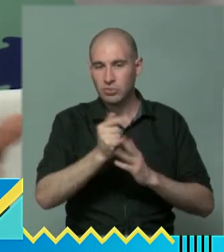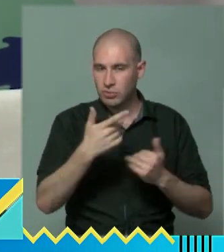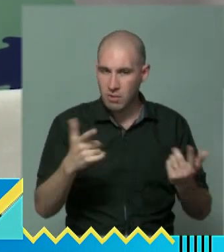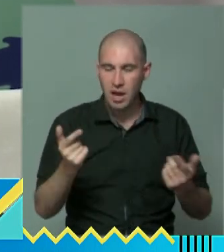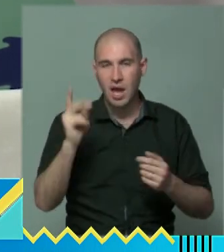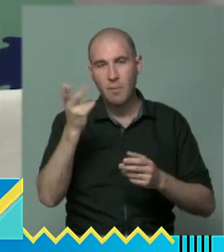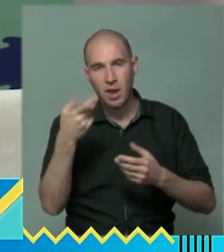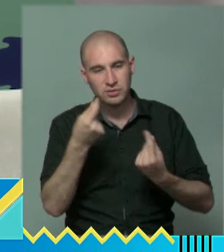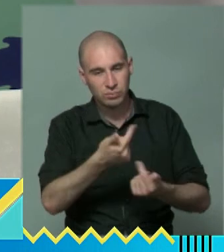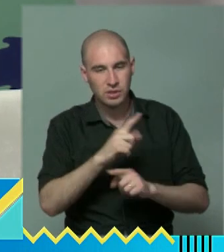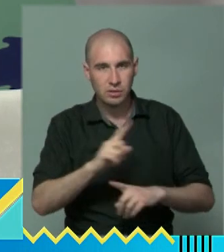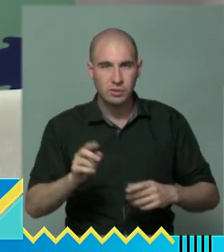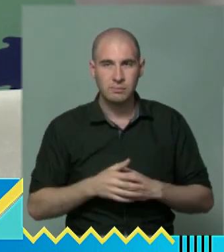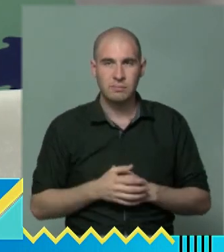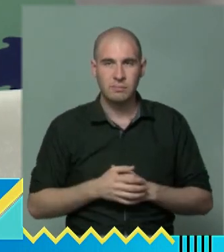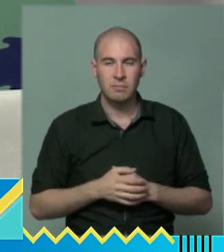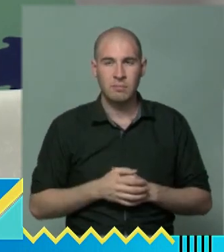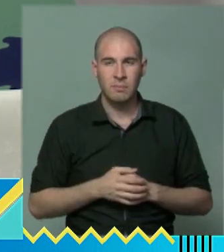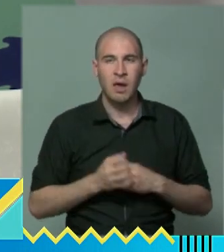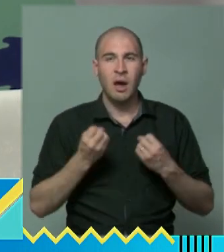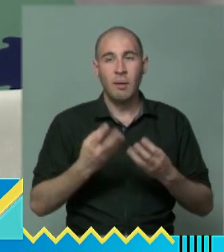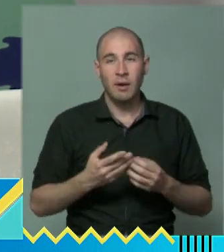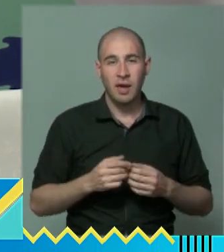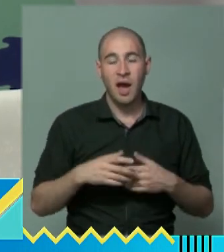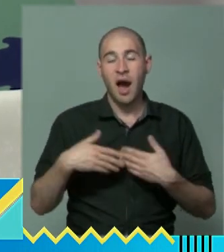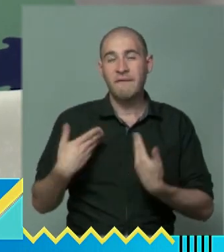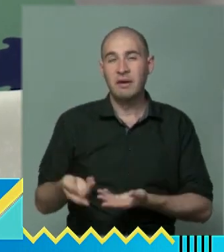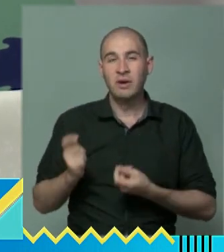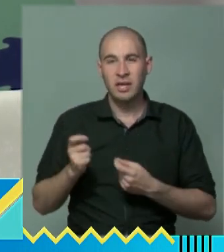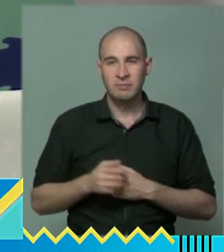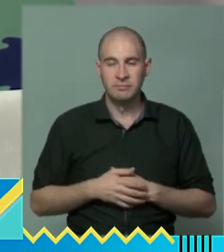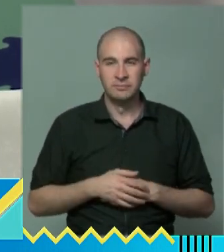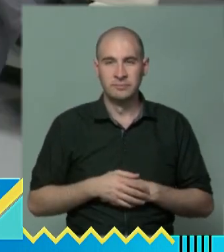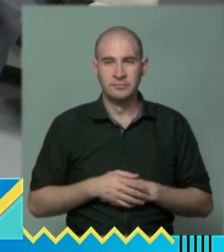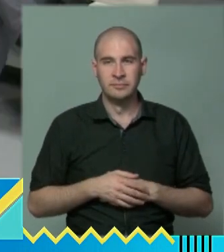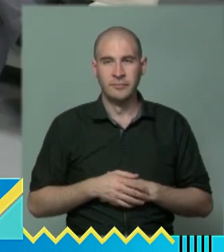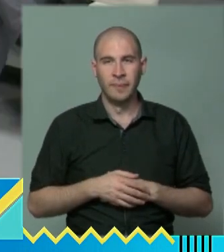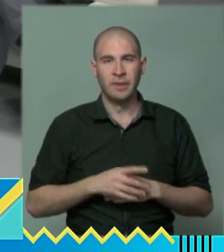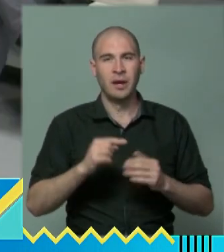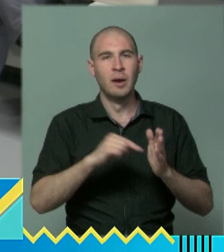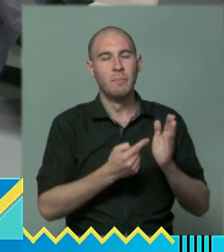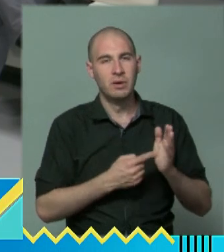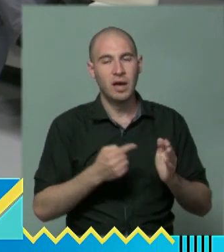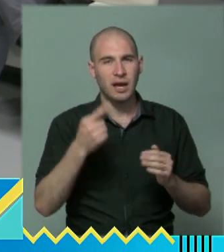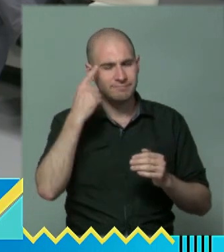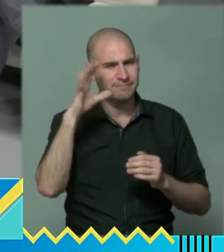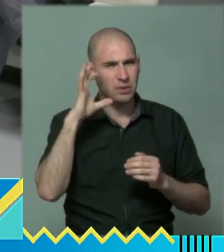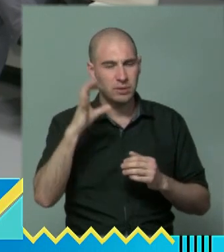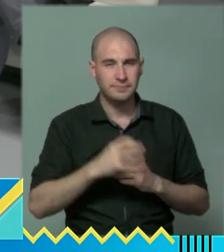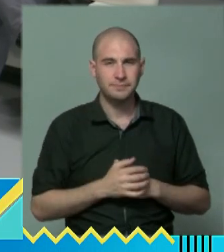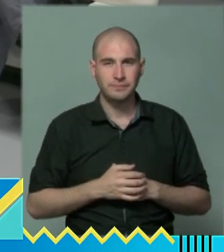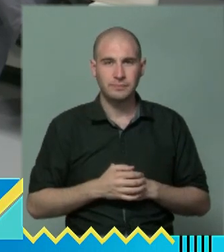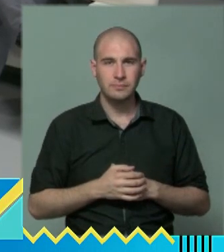una ambulancia que no llegó, por provecho de quién y de qué. ¿Hay algún ítem que se le venga a la cabeza ahora que